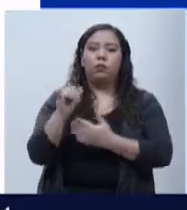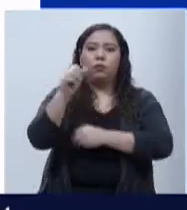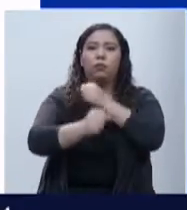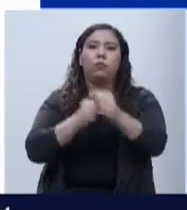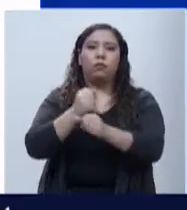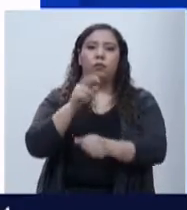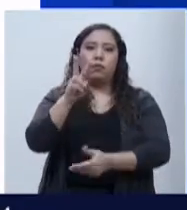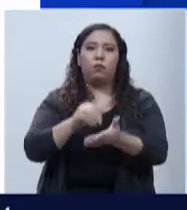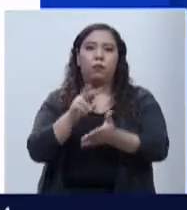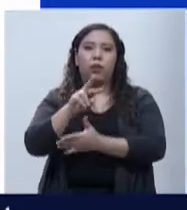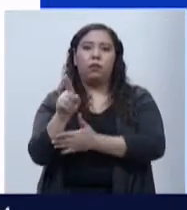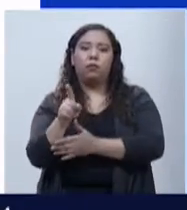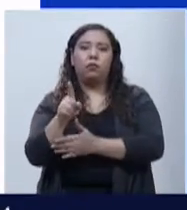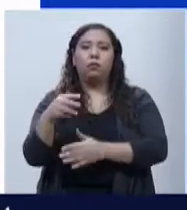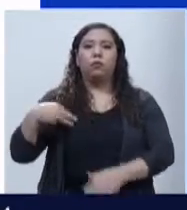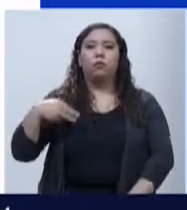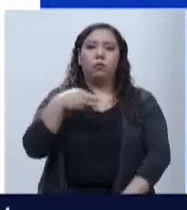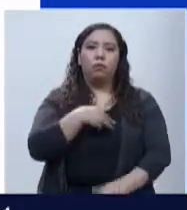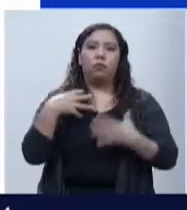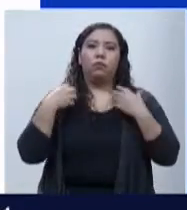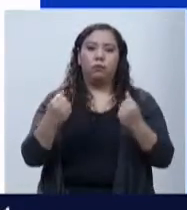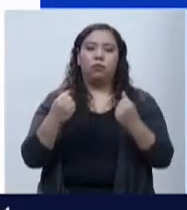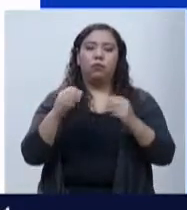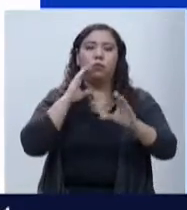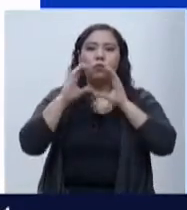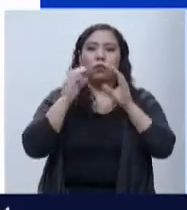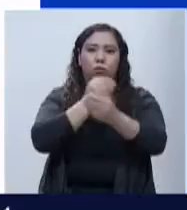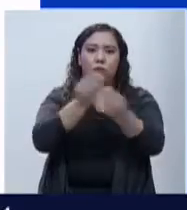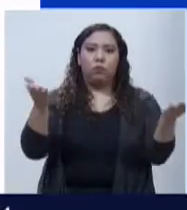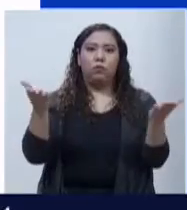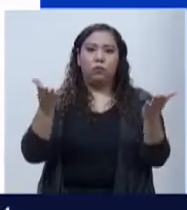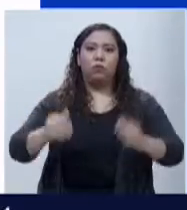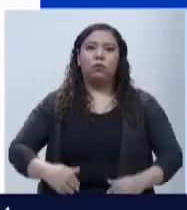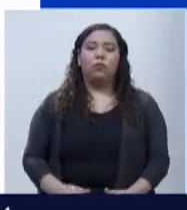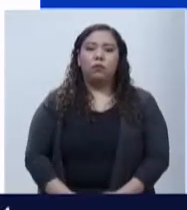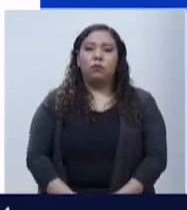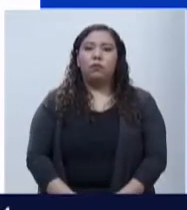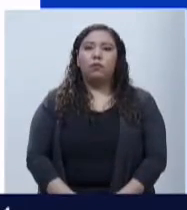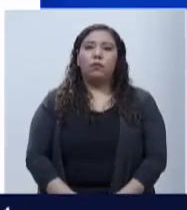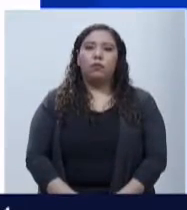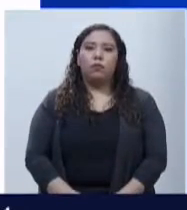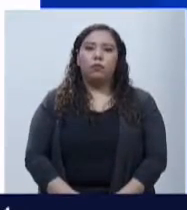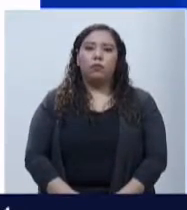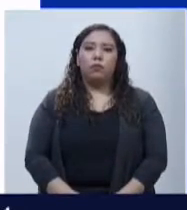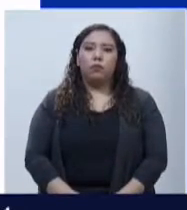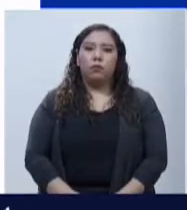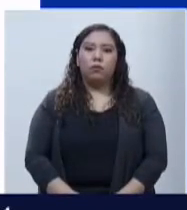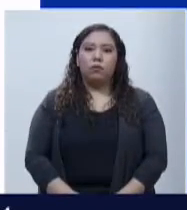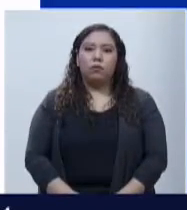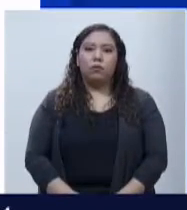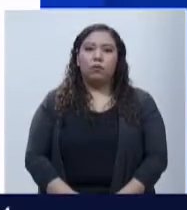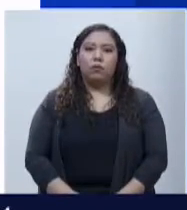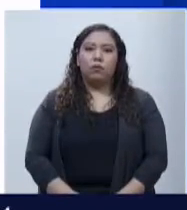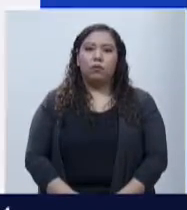unidad de comunicación institucional secretaria de salud